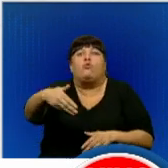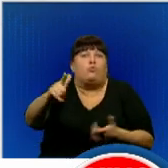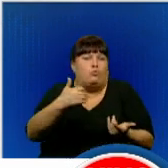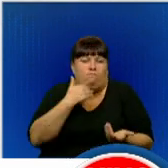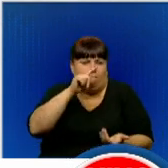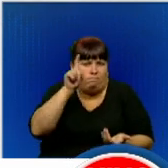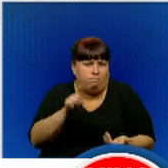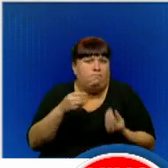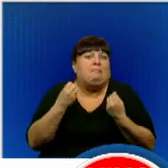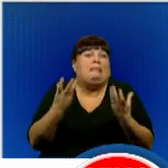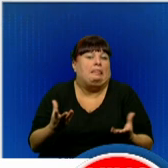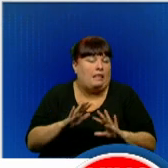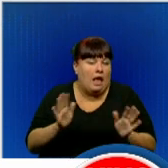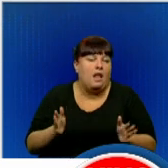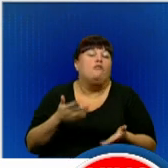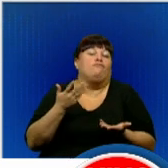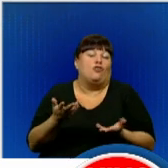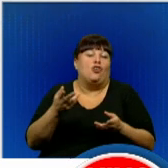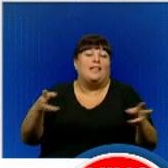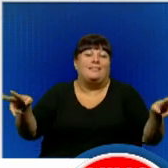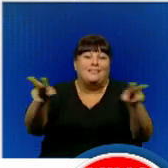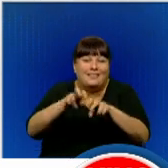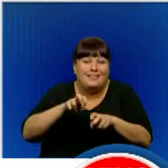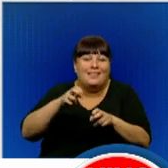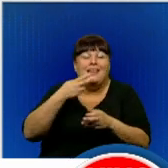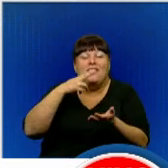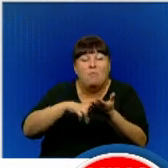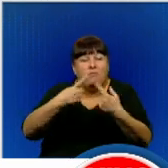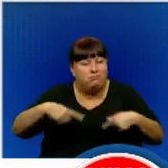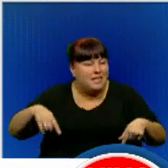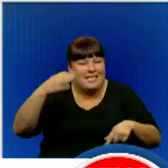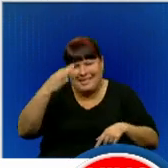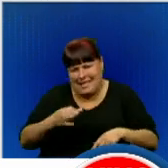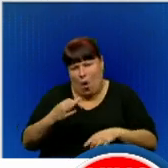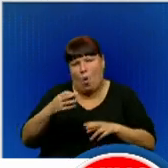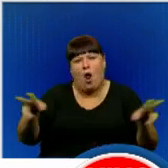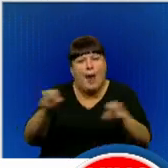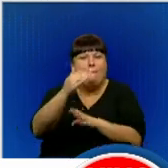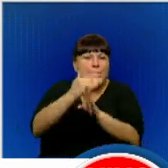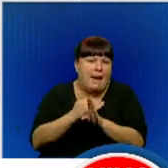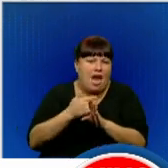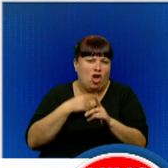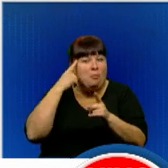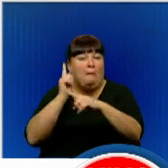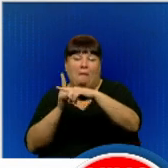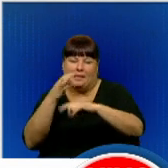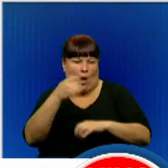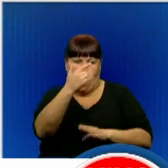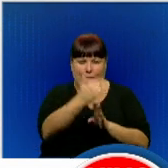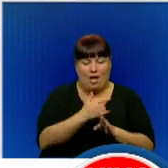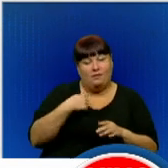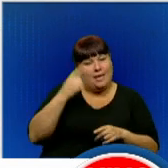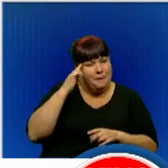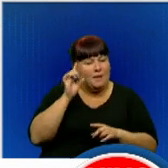sus resultados con lo cual el impacto fiscal seguramente será menor al que estamos calculando que a mi juicio